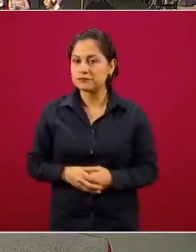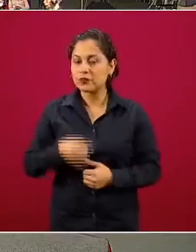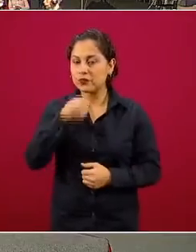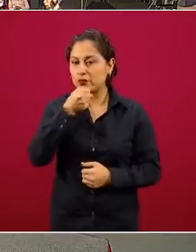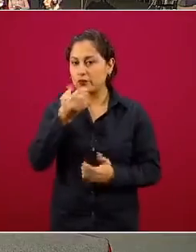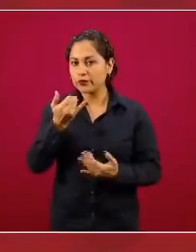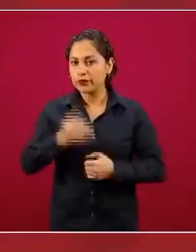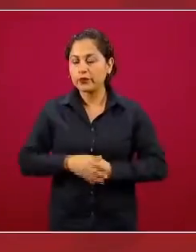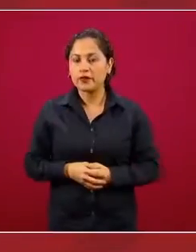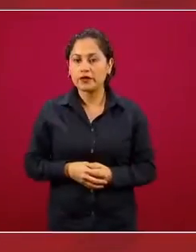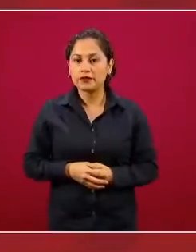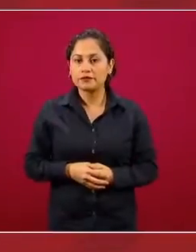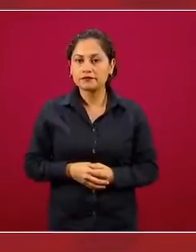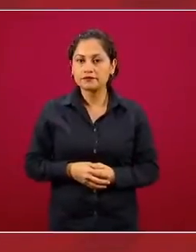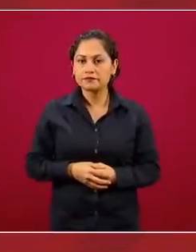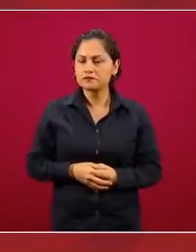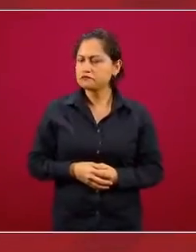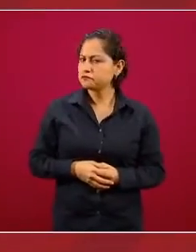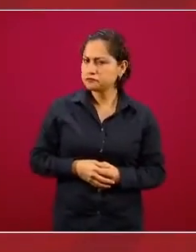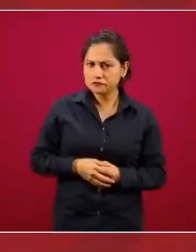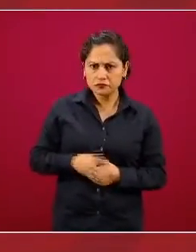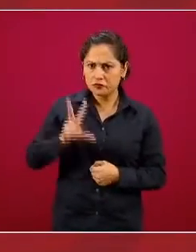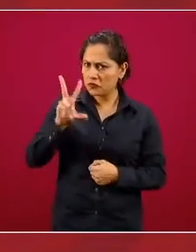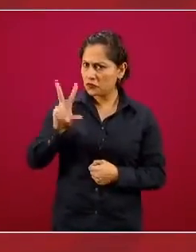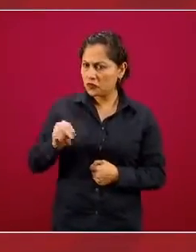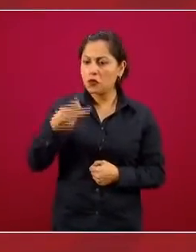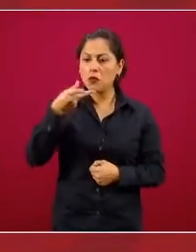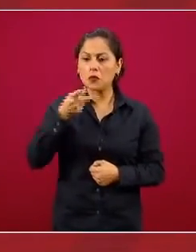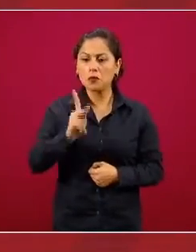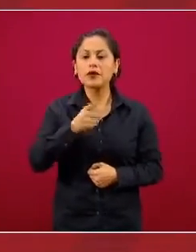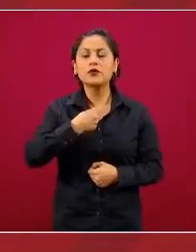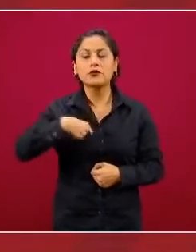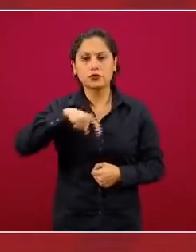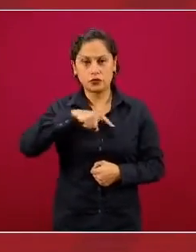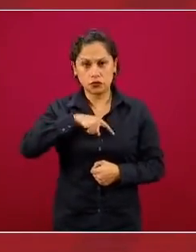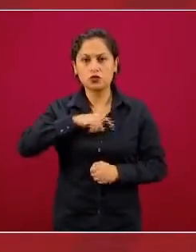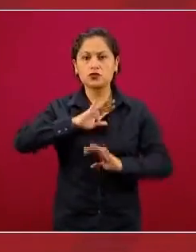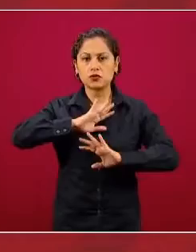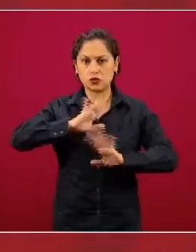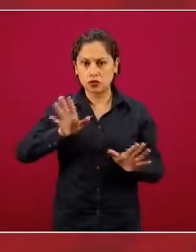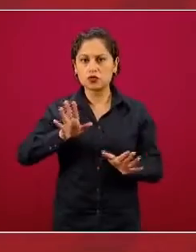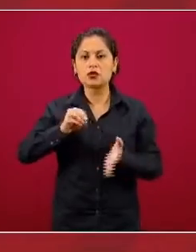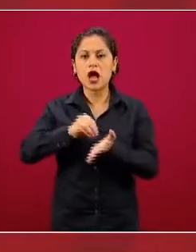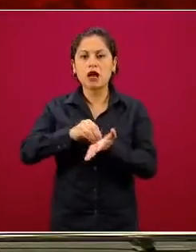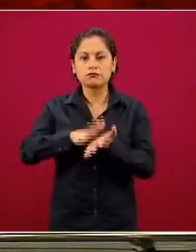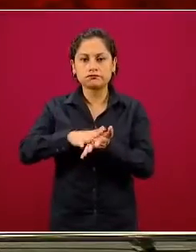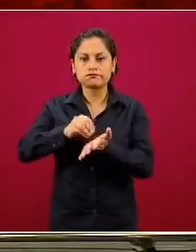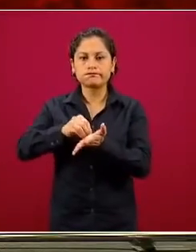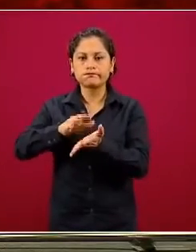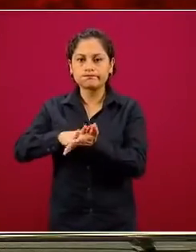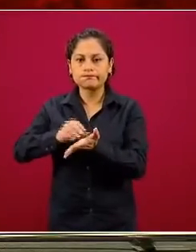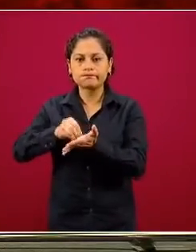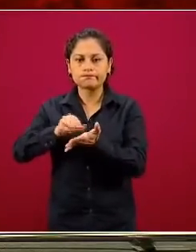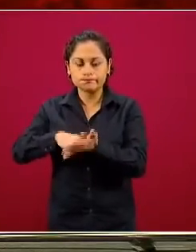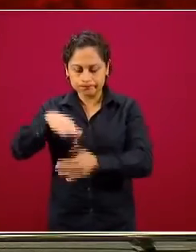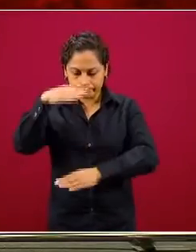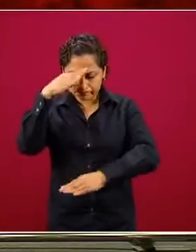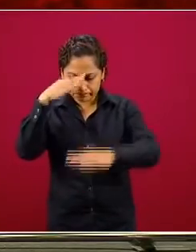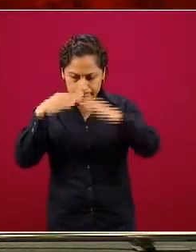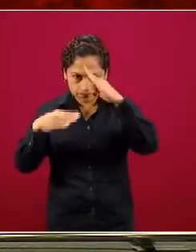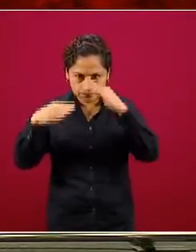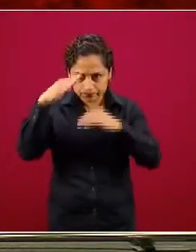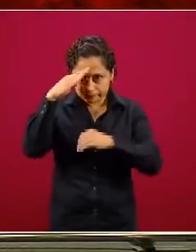No necesariamente, aunque ya estamos considerando distintos escenarios donde las pruebas serológicas, mismas que todavía no